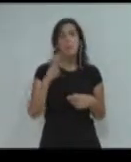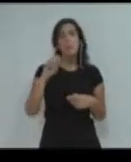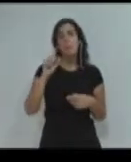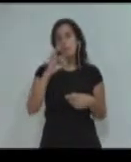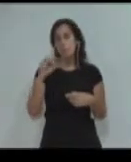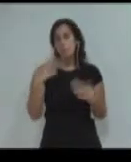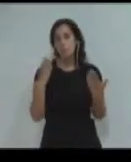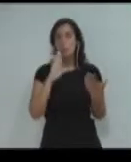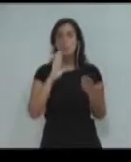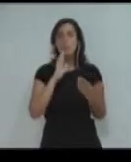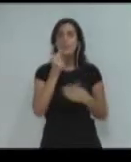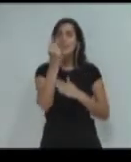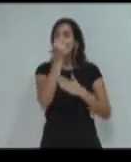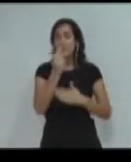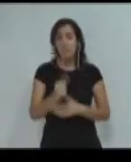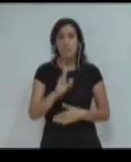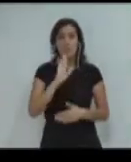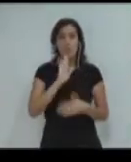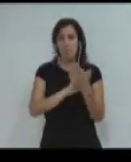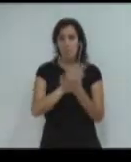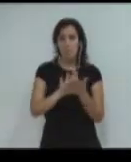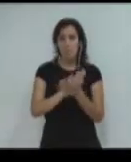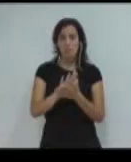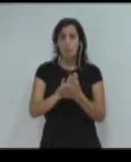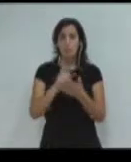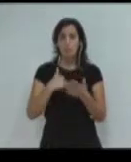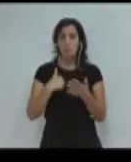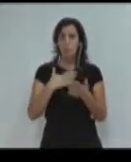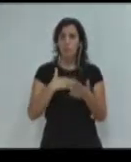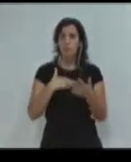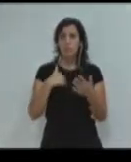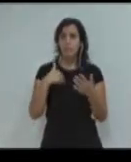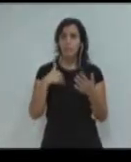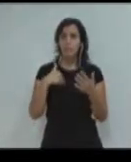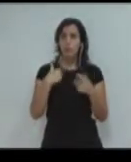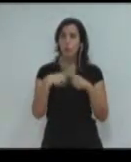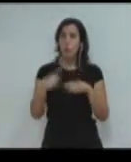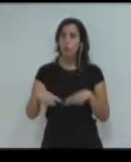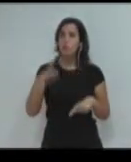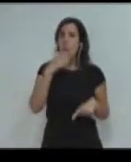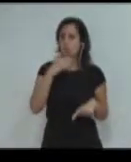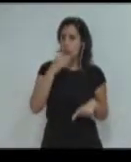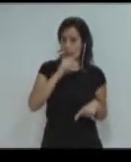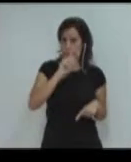Volvíamos a lo de antes. Yo busco cosas que sean bonitas también, pero